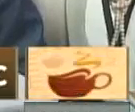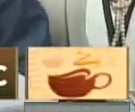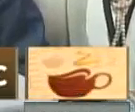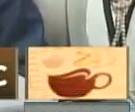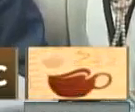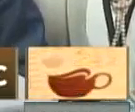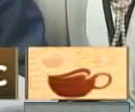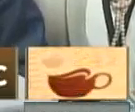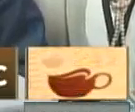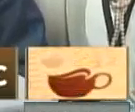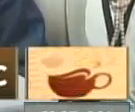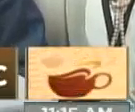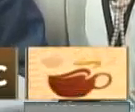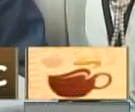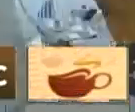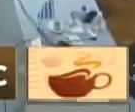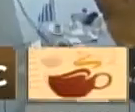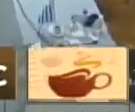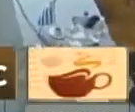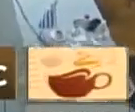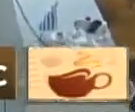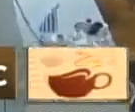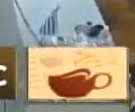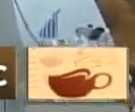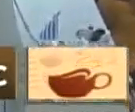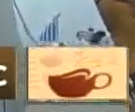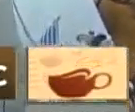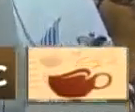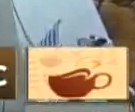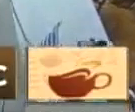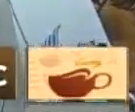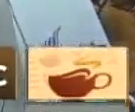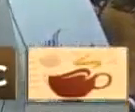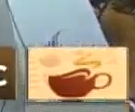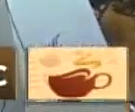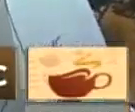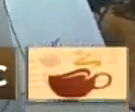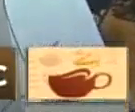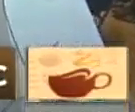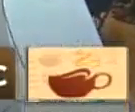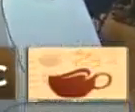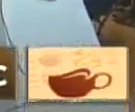etapa pospandemia, a través de la cooperación con modelos sustentables que respeten la